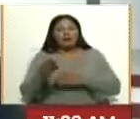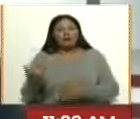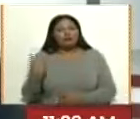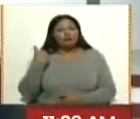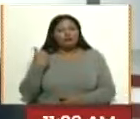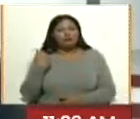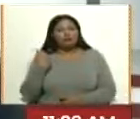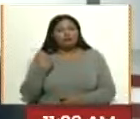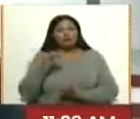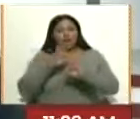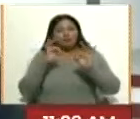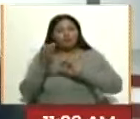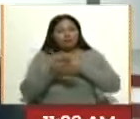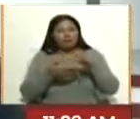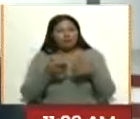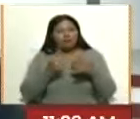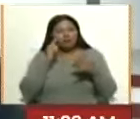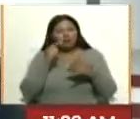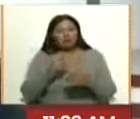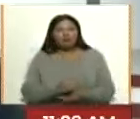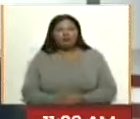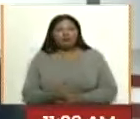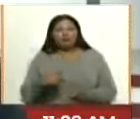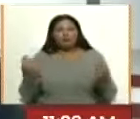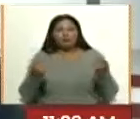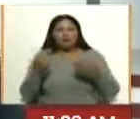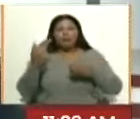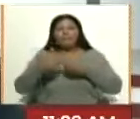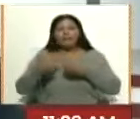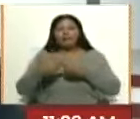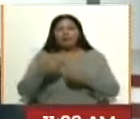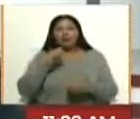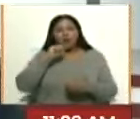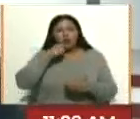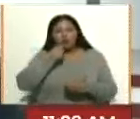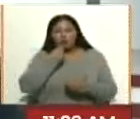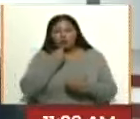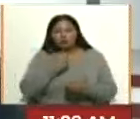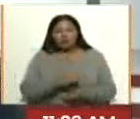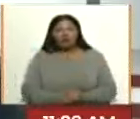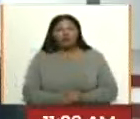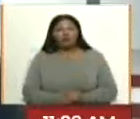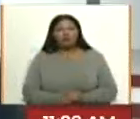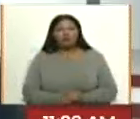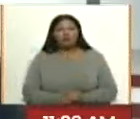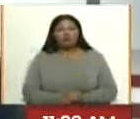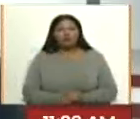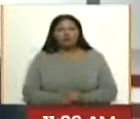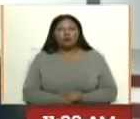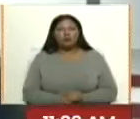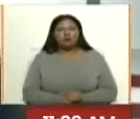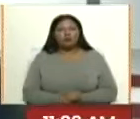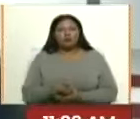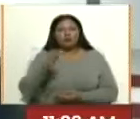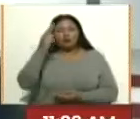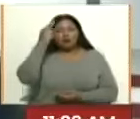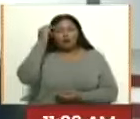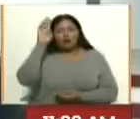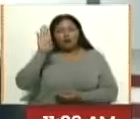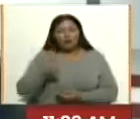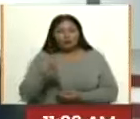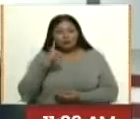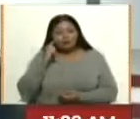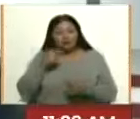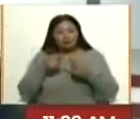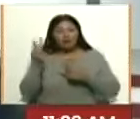severa crisis energética, porque sus proveedores de petróleo, Rusia, Arabia Saudita, Venezuela, que fueron en su momento proveedores